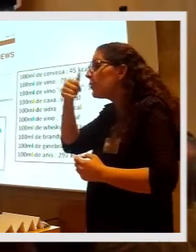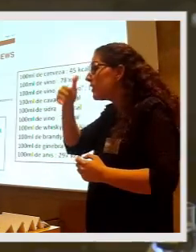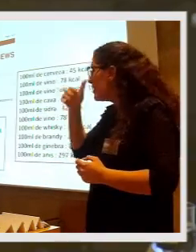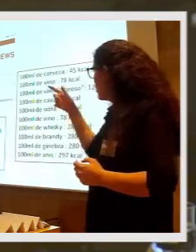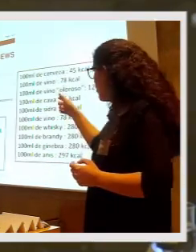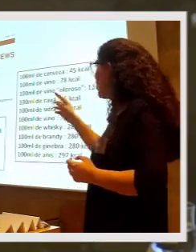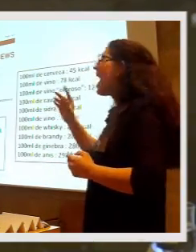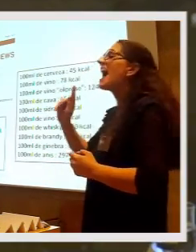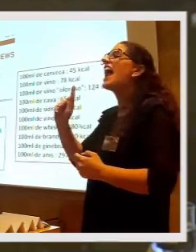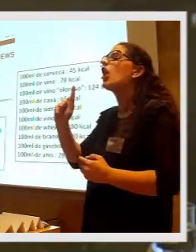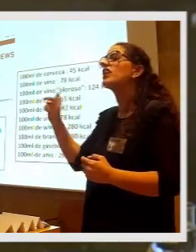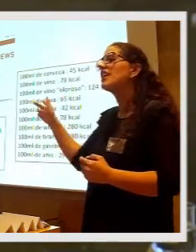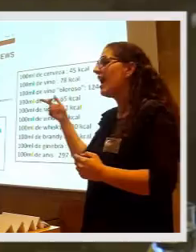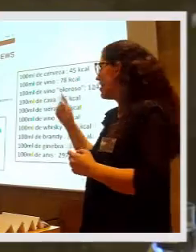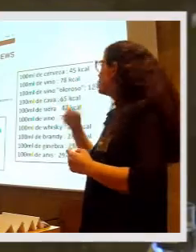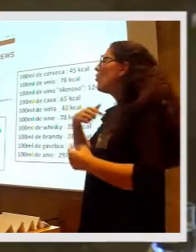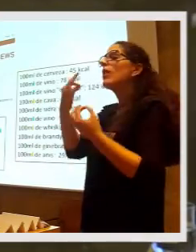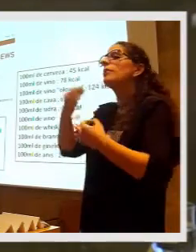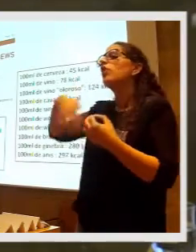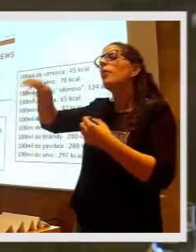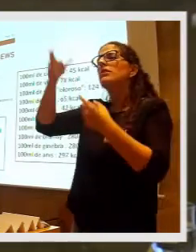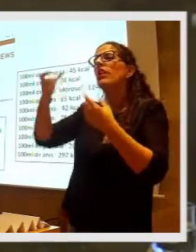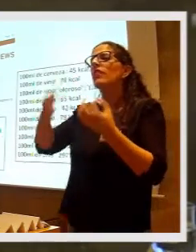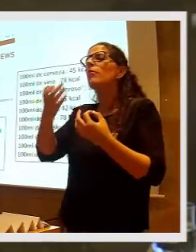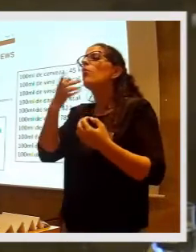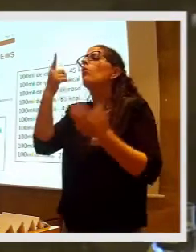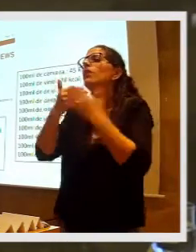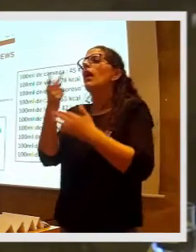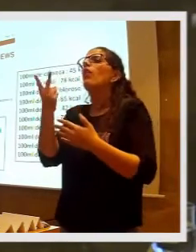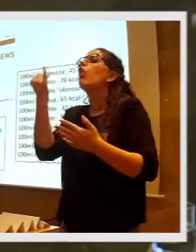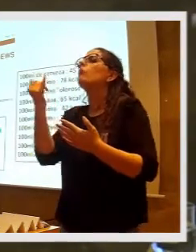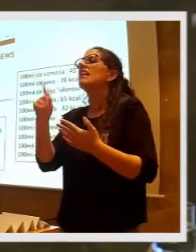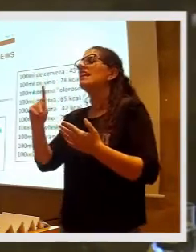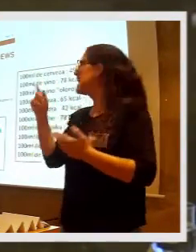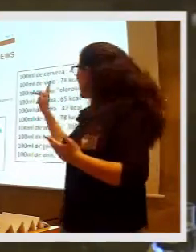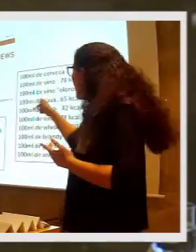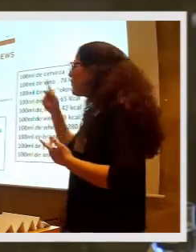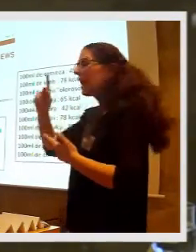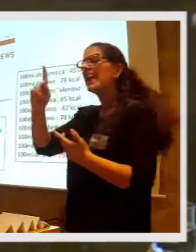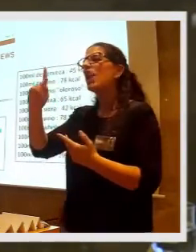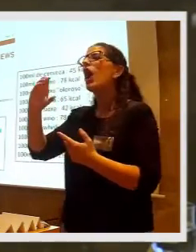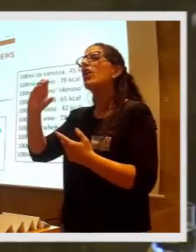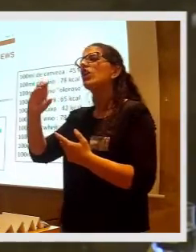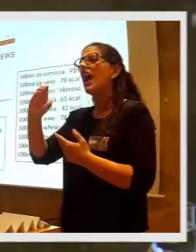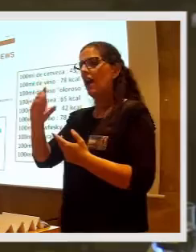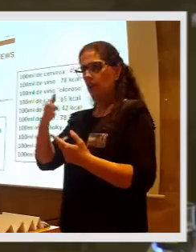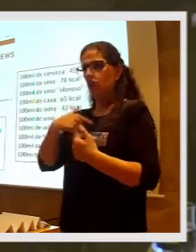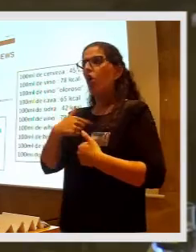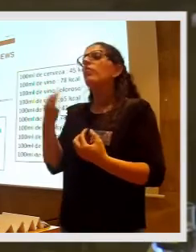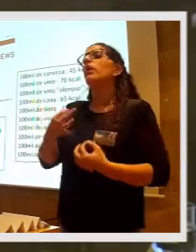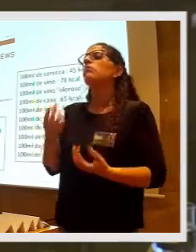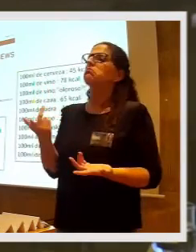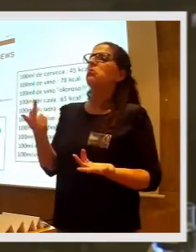de cerveza, más de 100 calorías. Si eso lo multiplicamos por 2 o 3, que es lo que habitualmente podemos tomar sin ningún problema en las comidas o en las